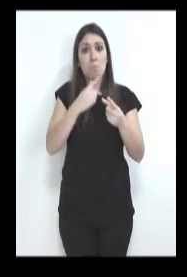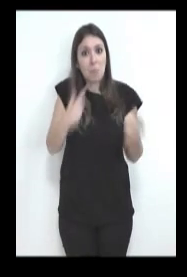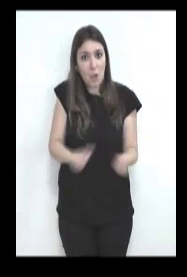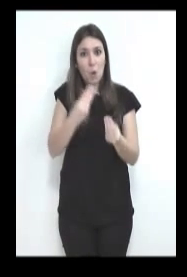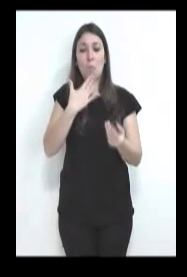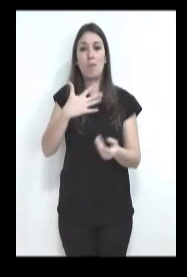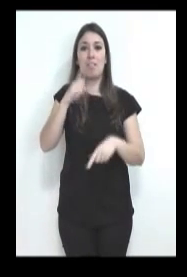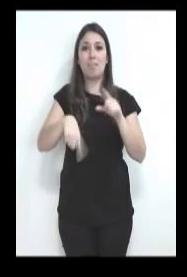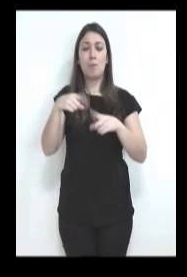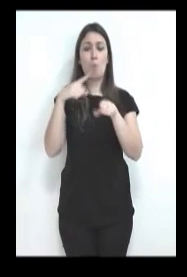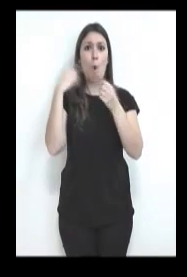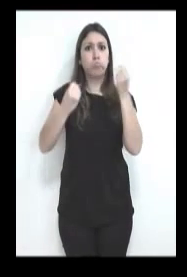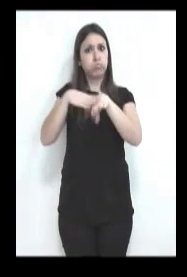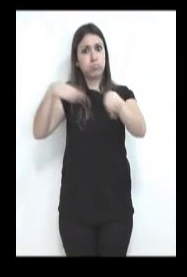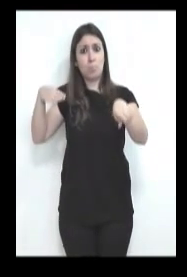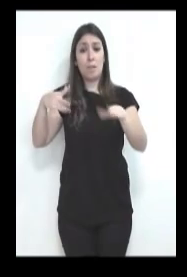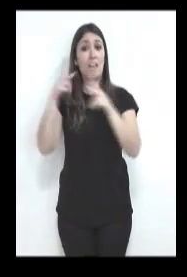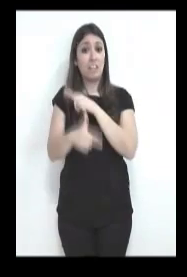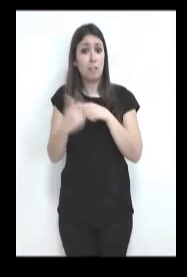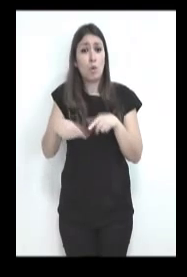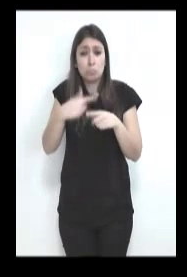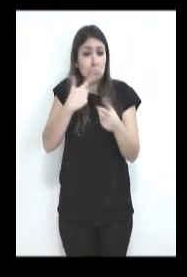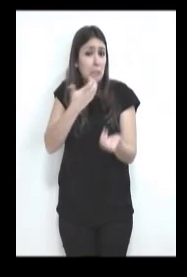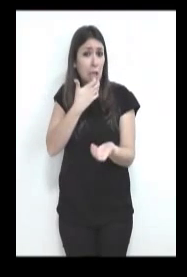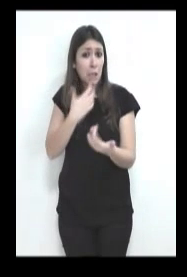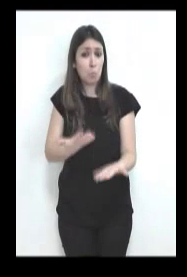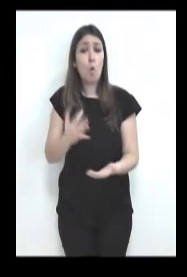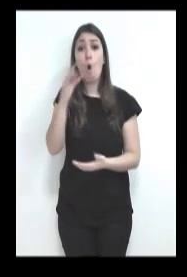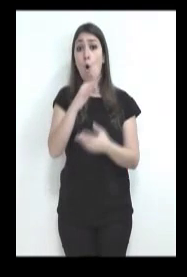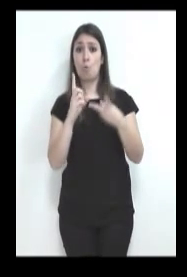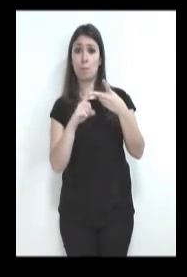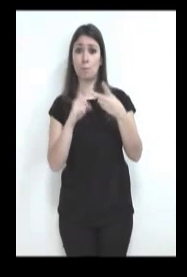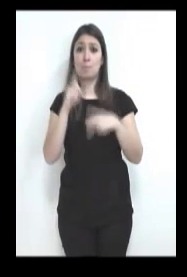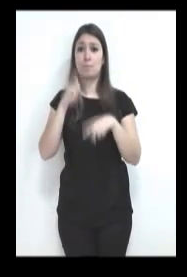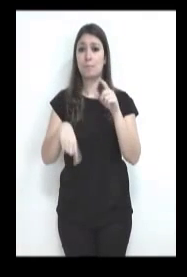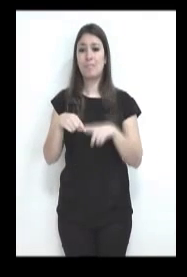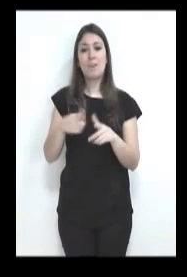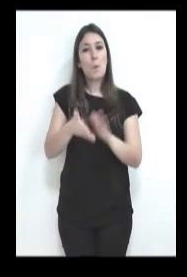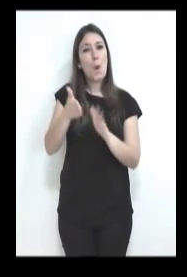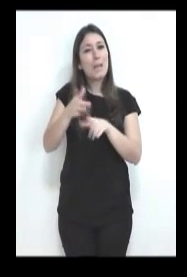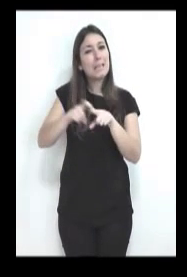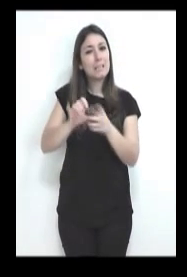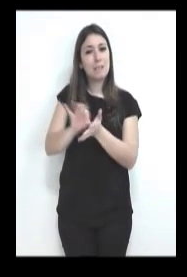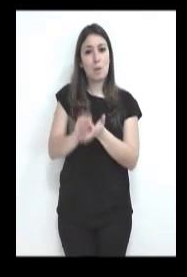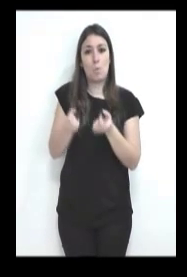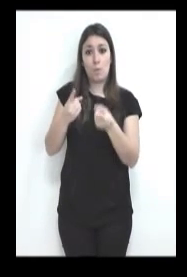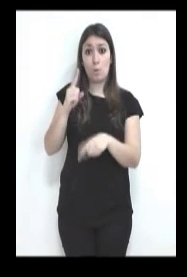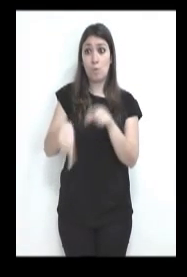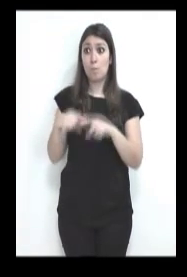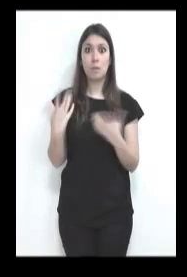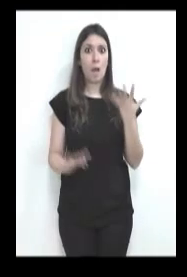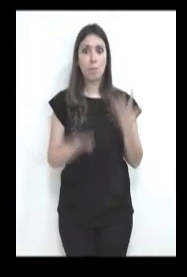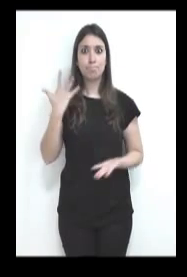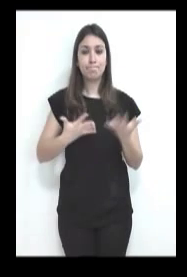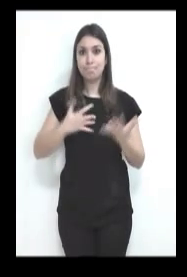tráfico y movilidad, ¿no? Eso por un lado, y por otro lado tiene que tener la orientación a servicio, la orientación a quien lo necesita, a quien